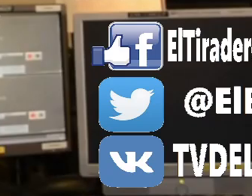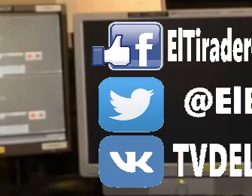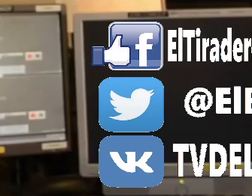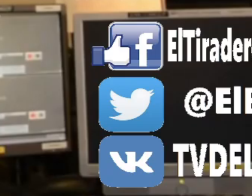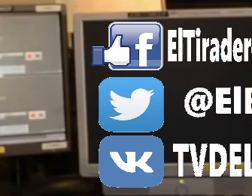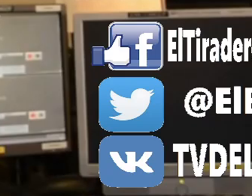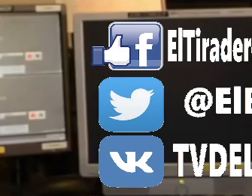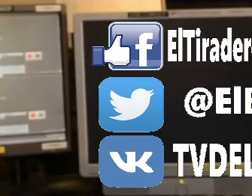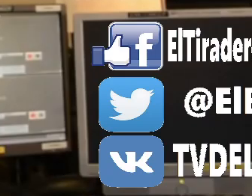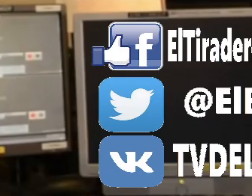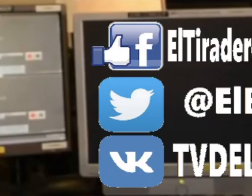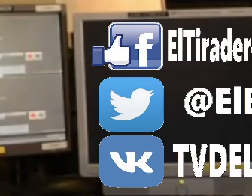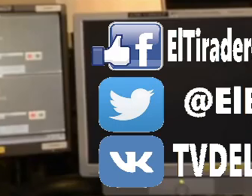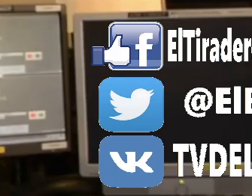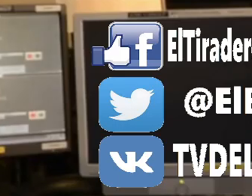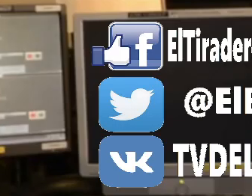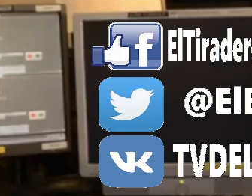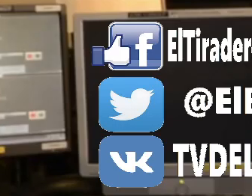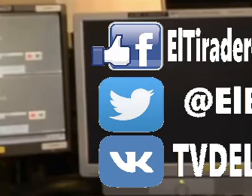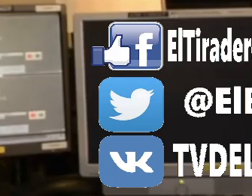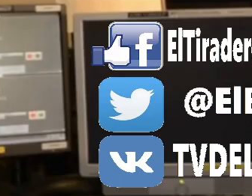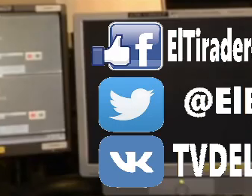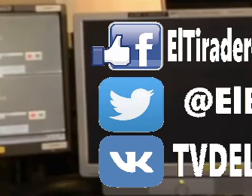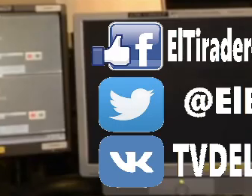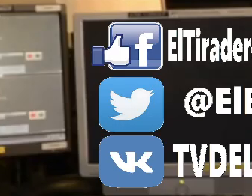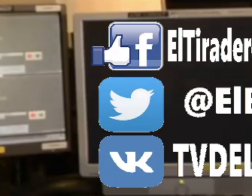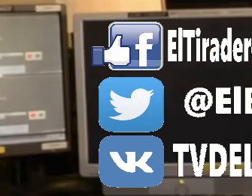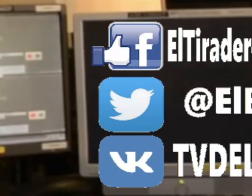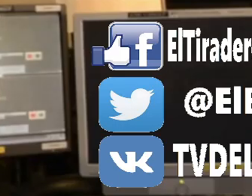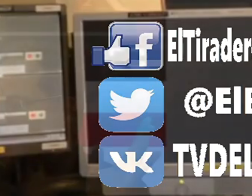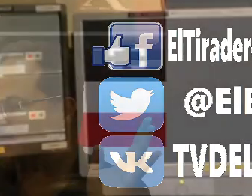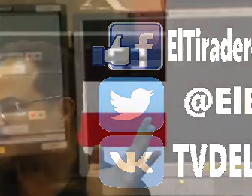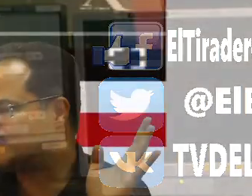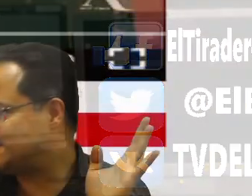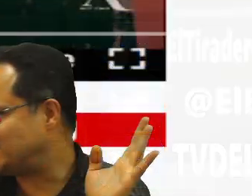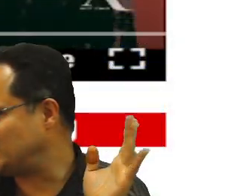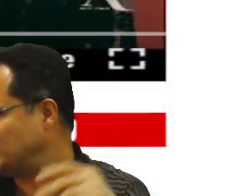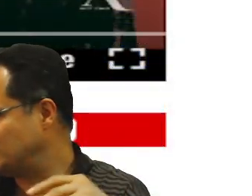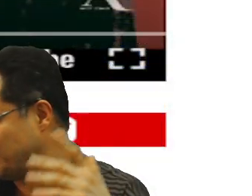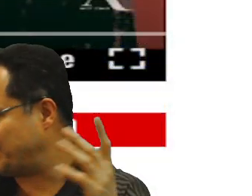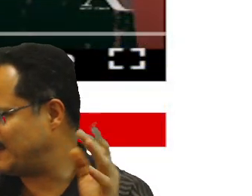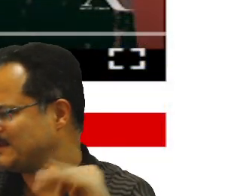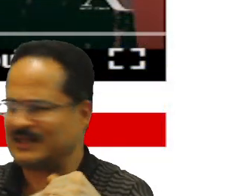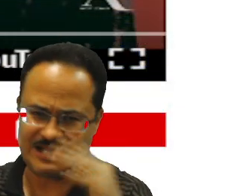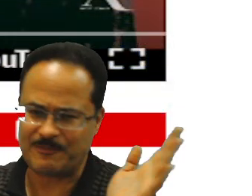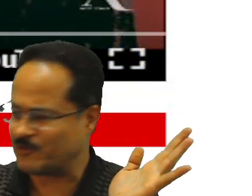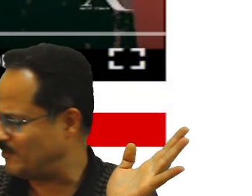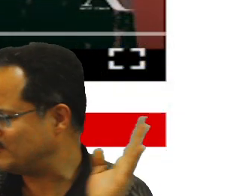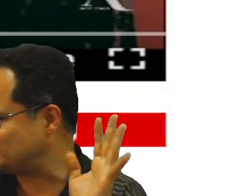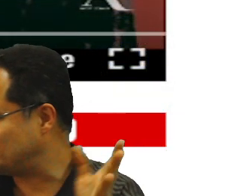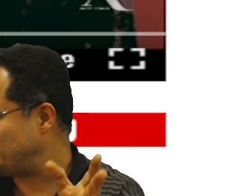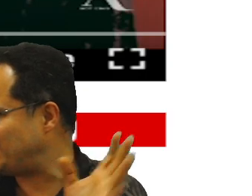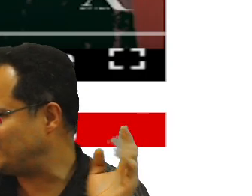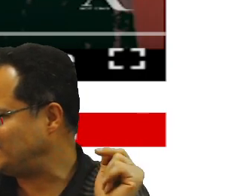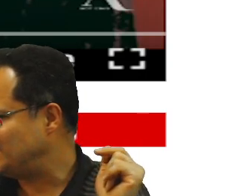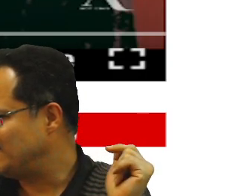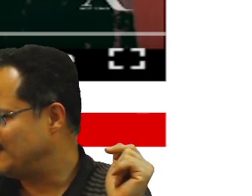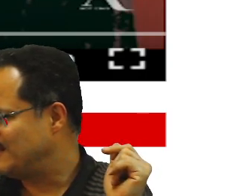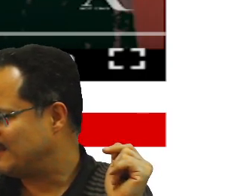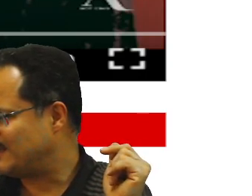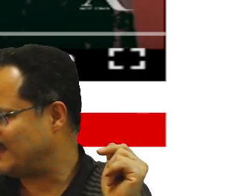nomás nomás para demostrar lo que estoy señalando vean esto que dijo cuando tenía poco su